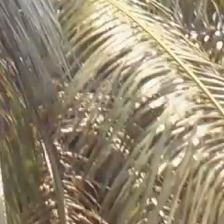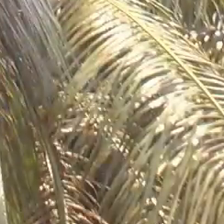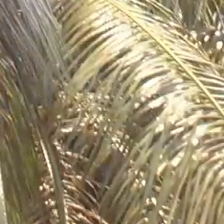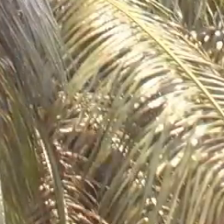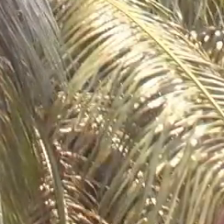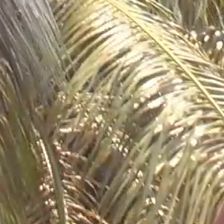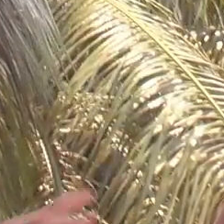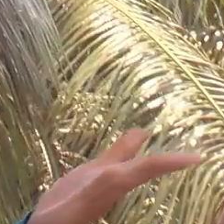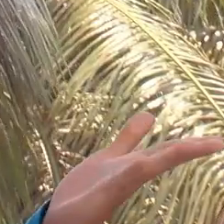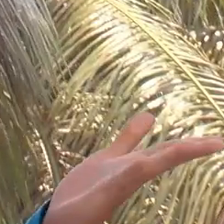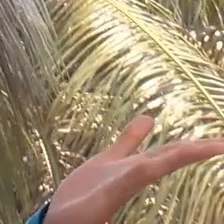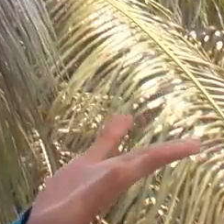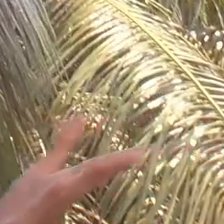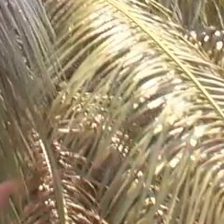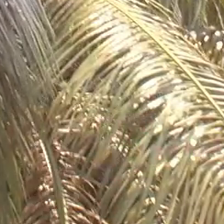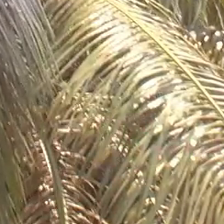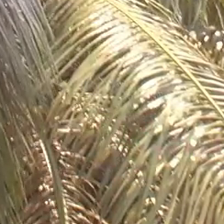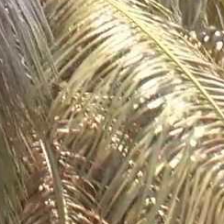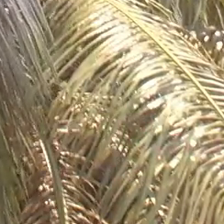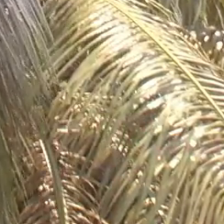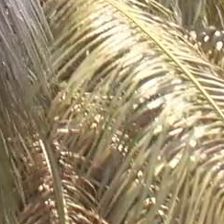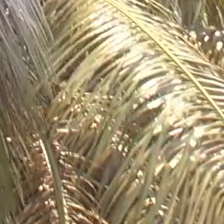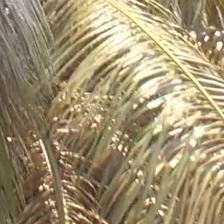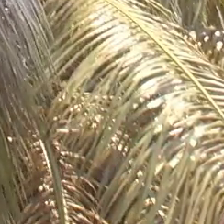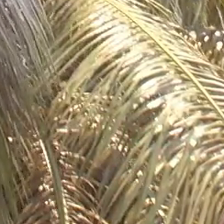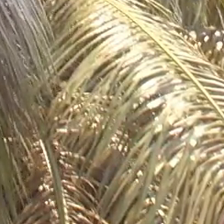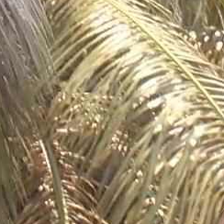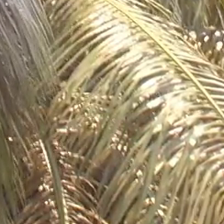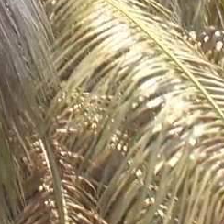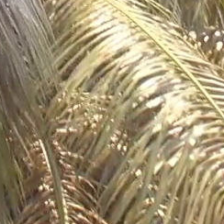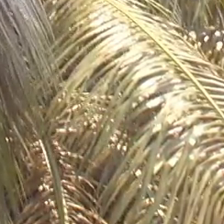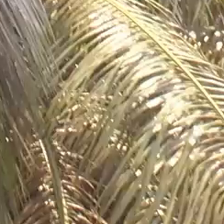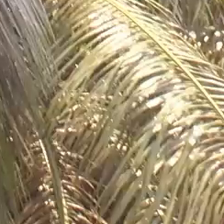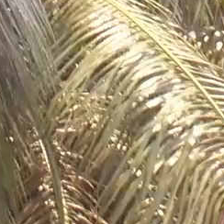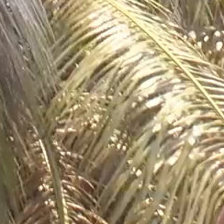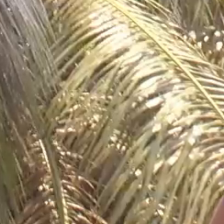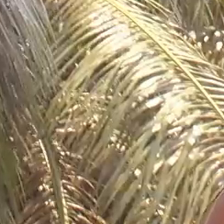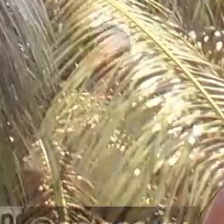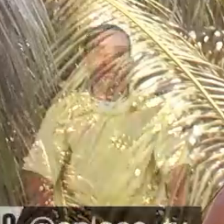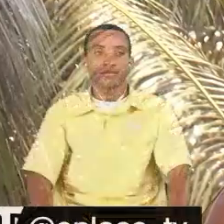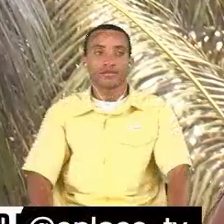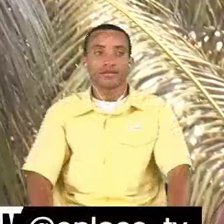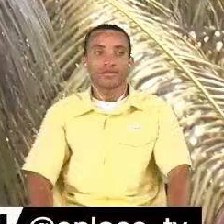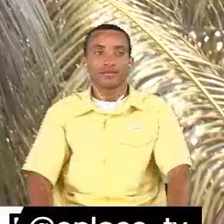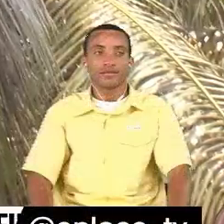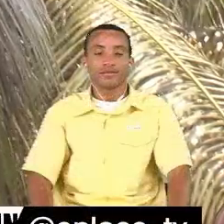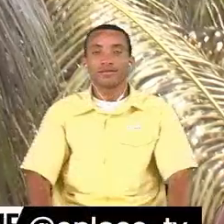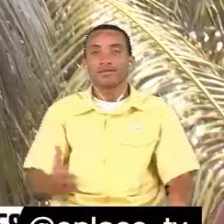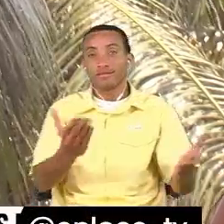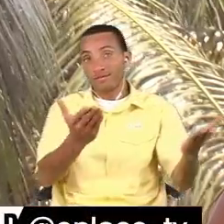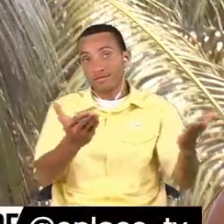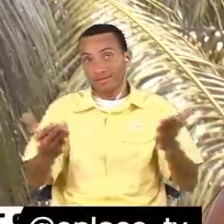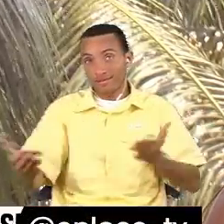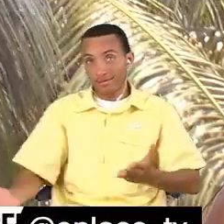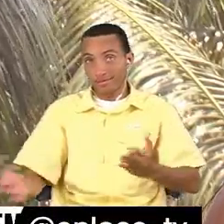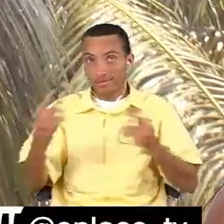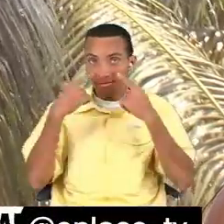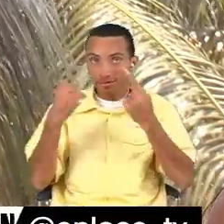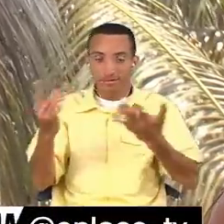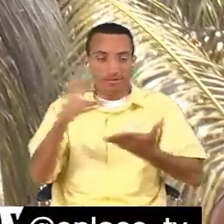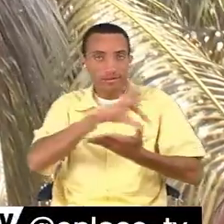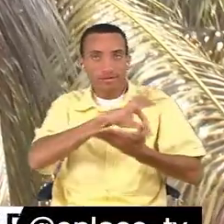¿Qué tal? Feliz tarde, Barranca Bermeja. Bienvenidos a En la Mira. Impala y Cor Magdalena se preocupa por